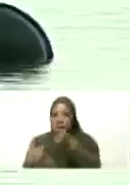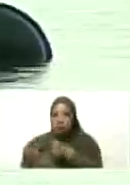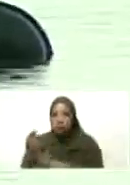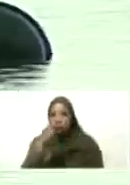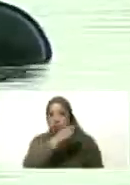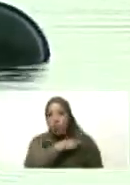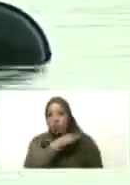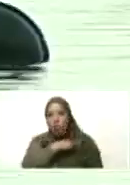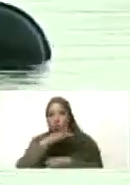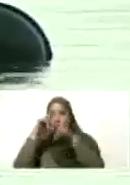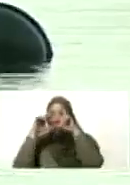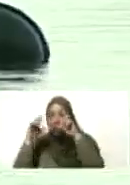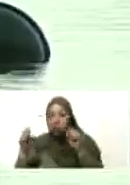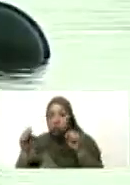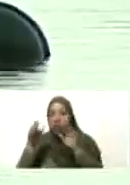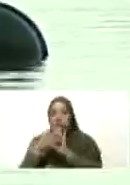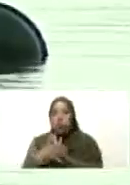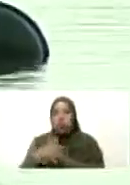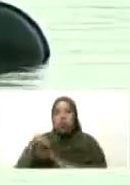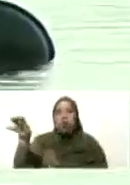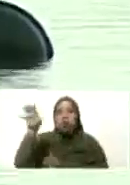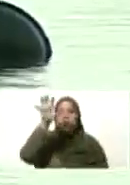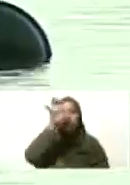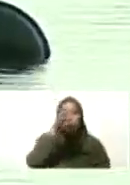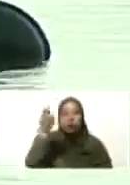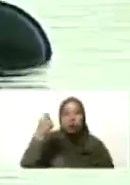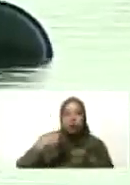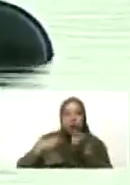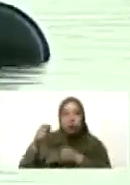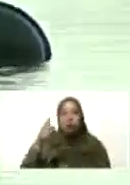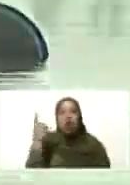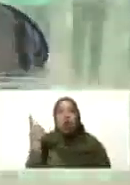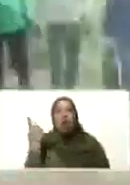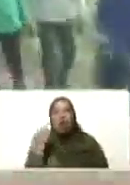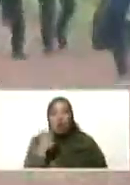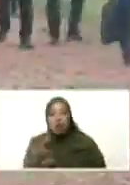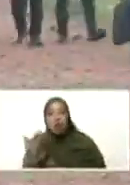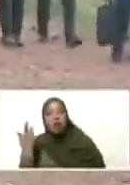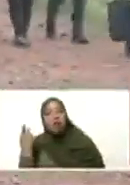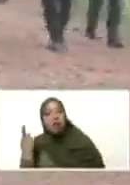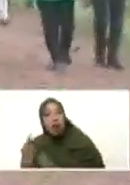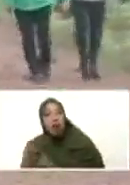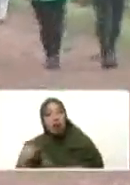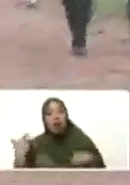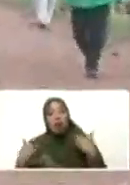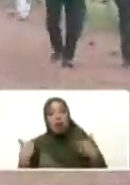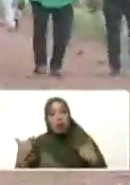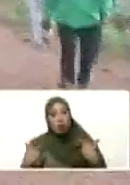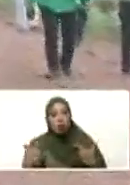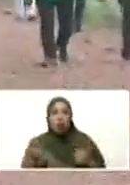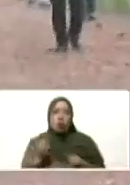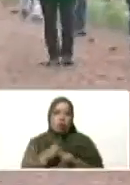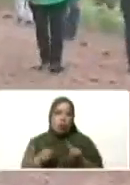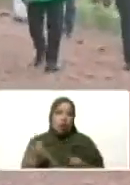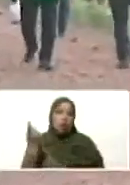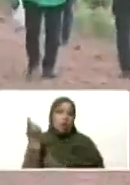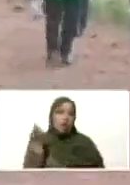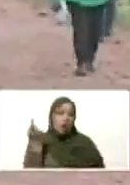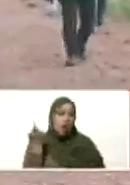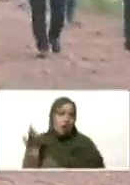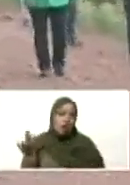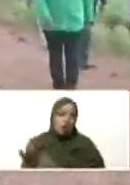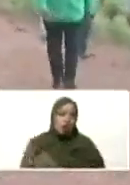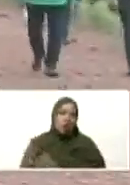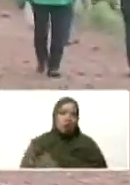como usted siempre nos dice, contento, pero todavía nos falta. Y de hecho, con el señor Enmar, que ha sido